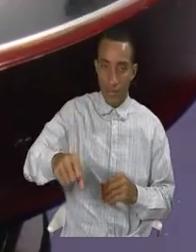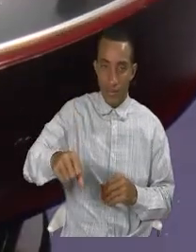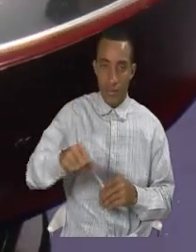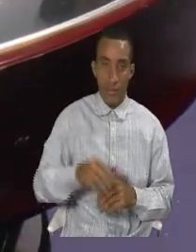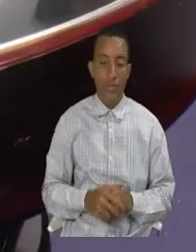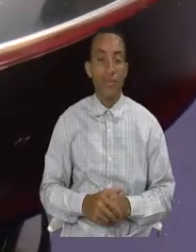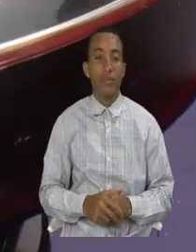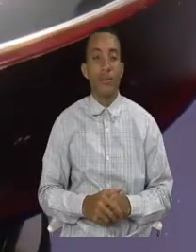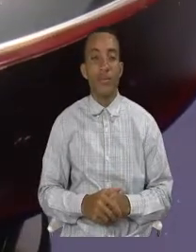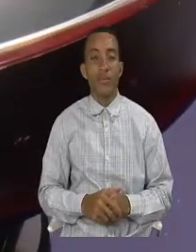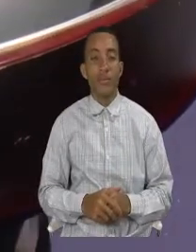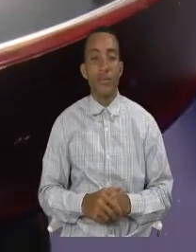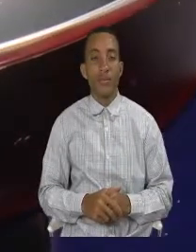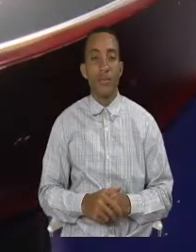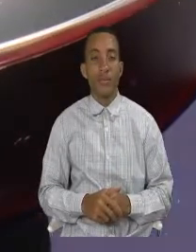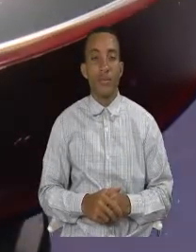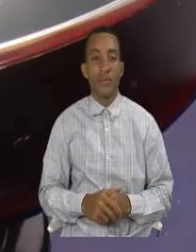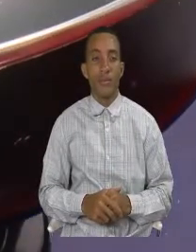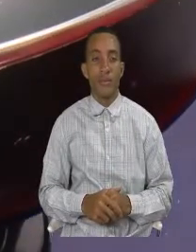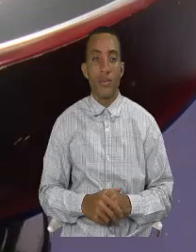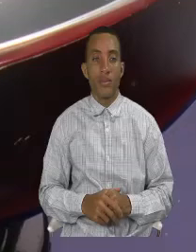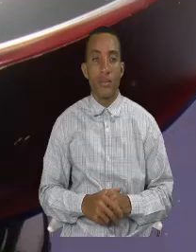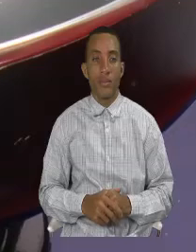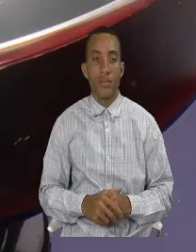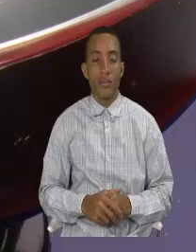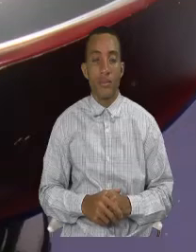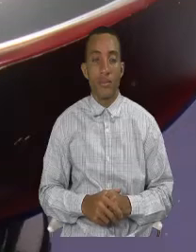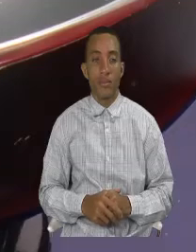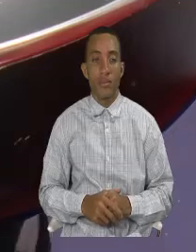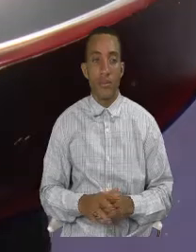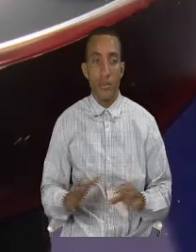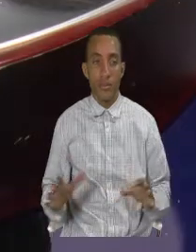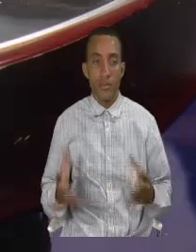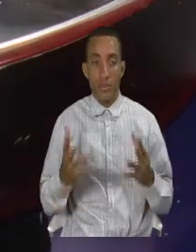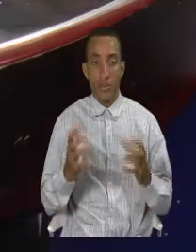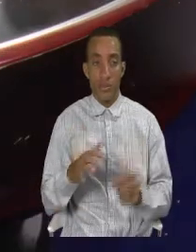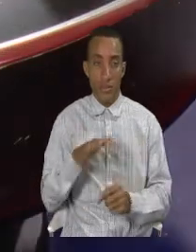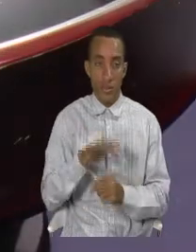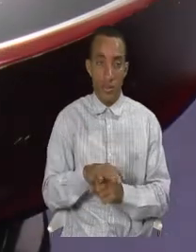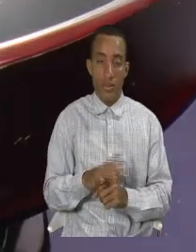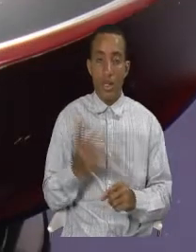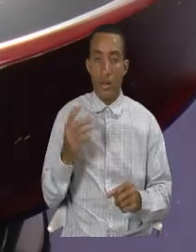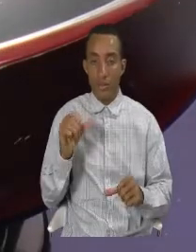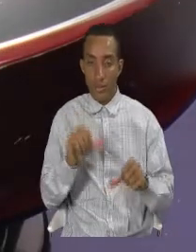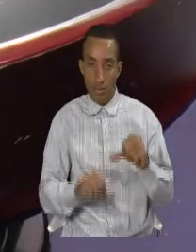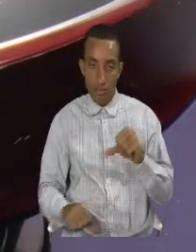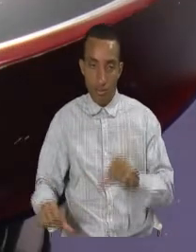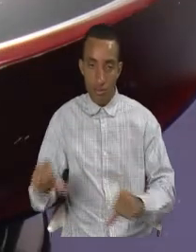Mientras eso nos hace el efecto que queremos, vamos a limpiar por acá